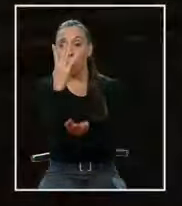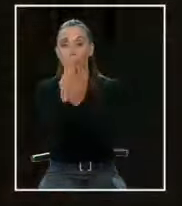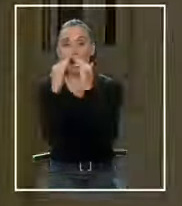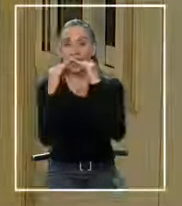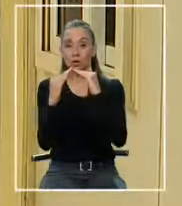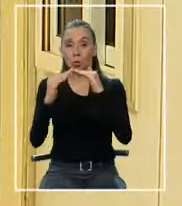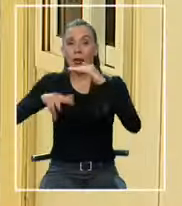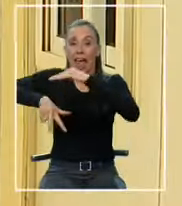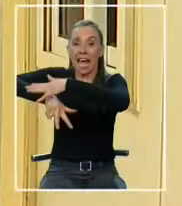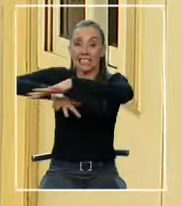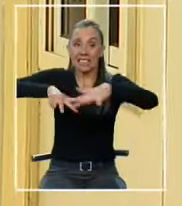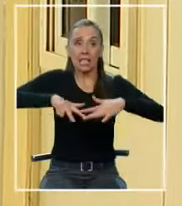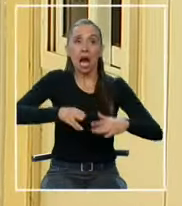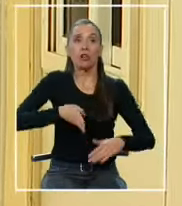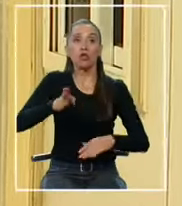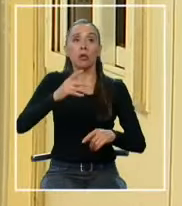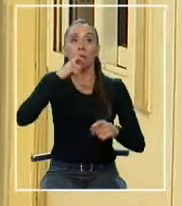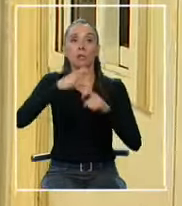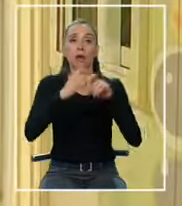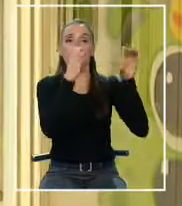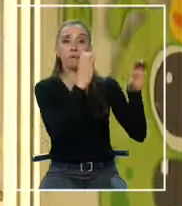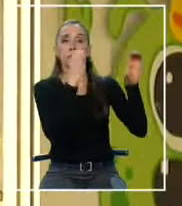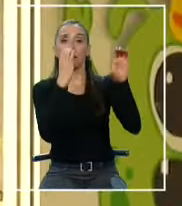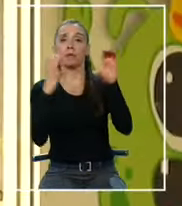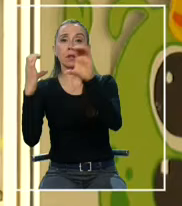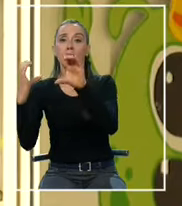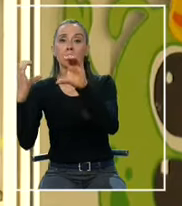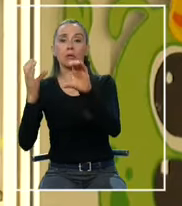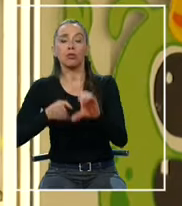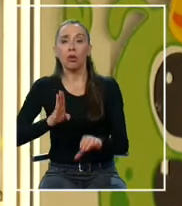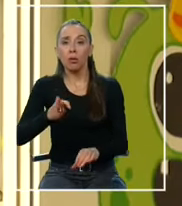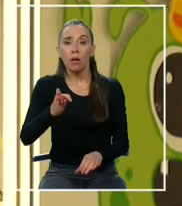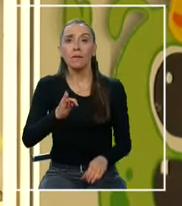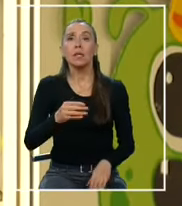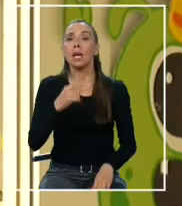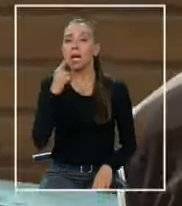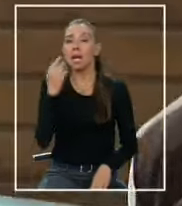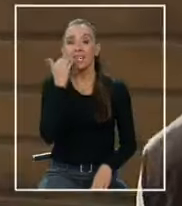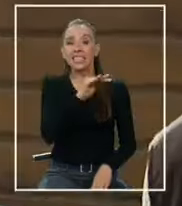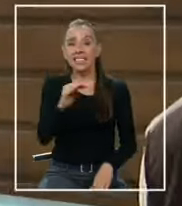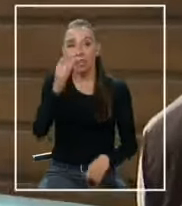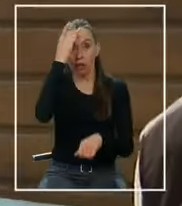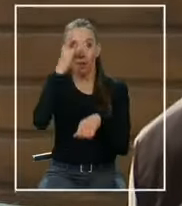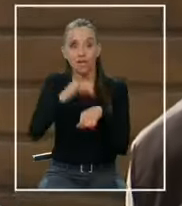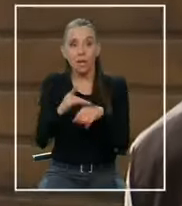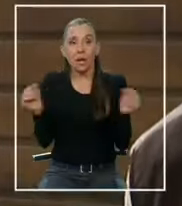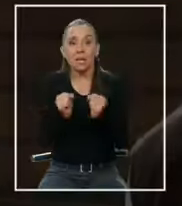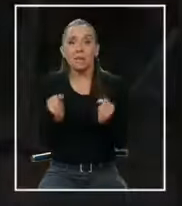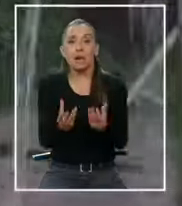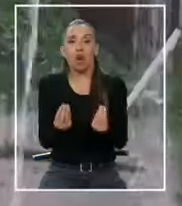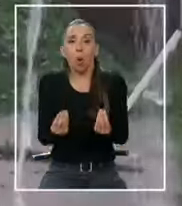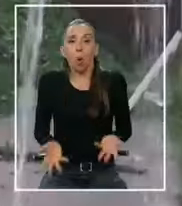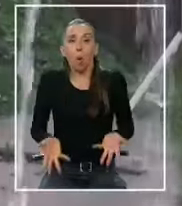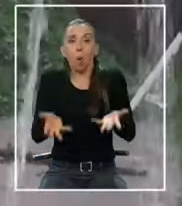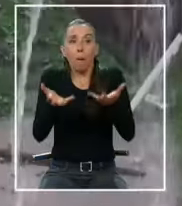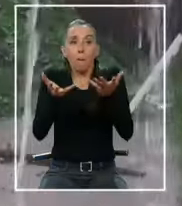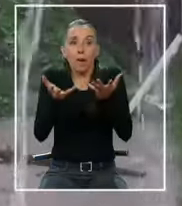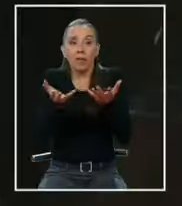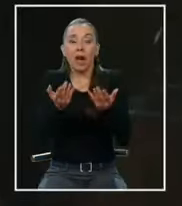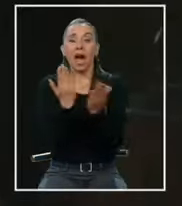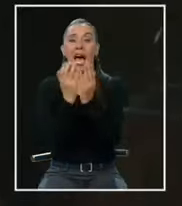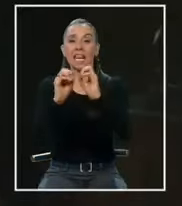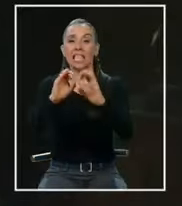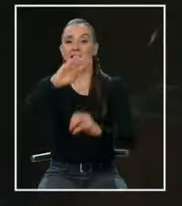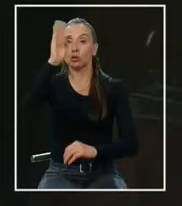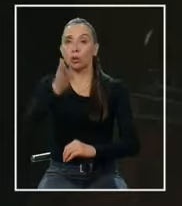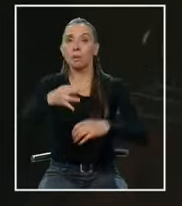de la isla aún opera en container modulares. Los niños acá se enferman por la humedad en invierno, están suspendiendo las